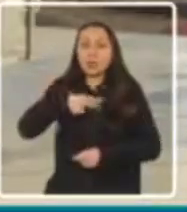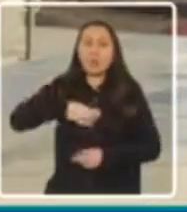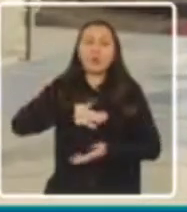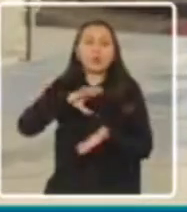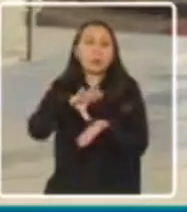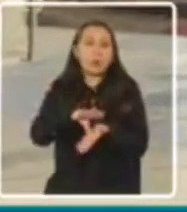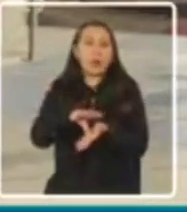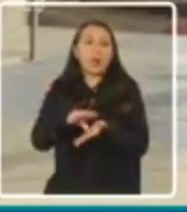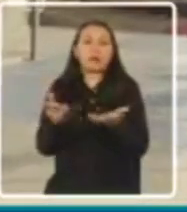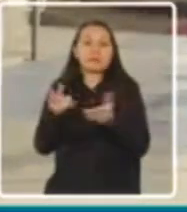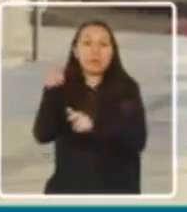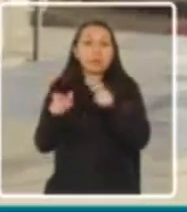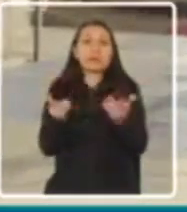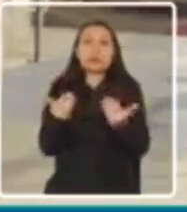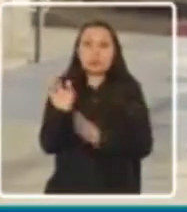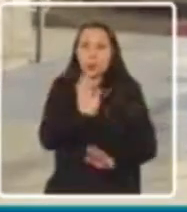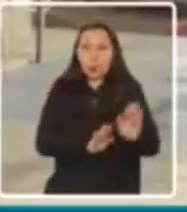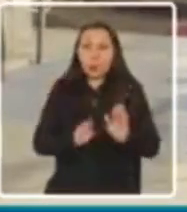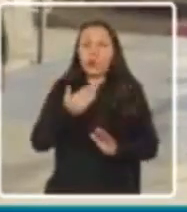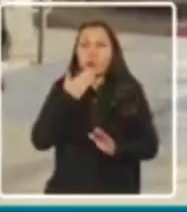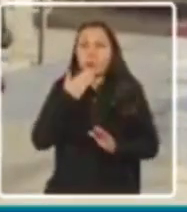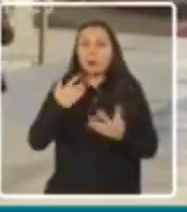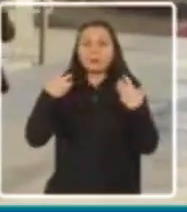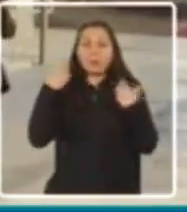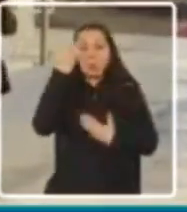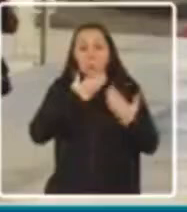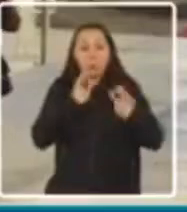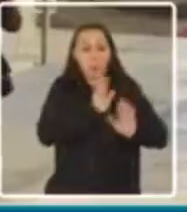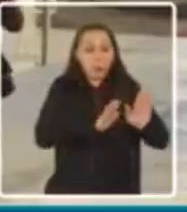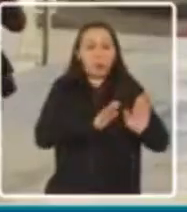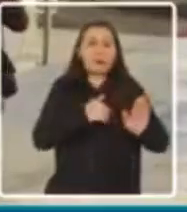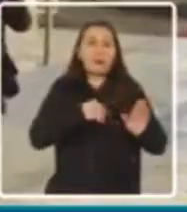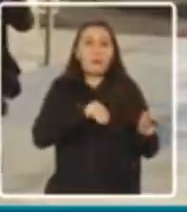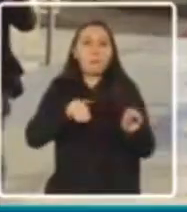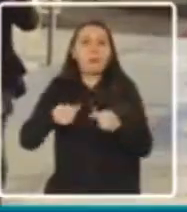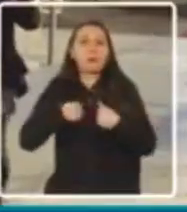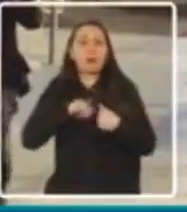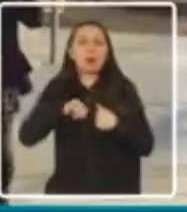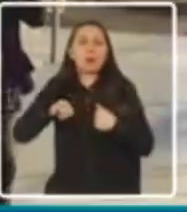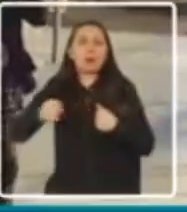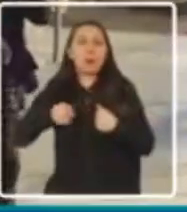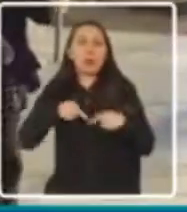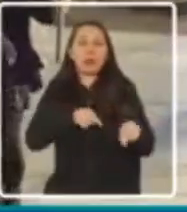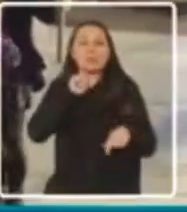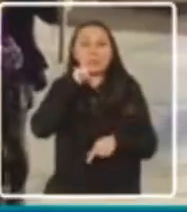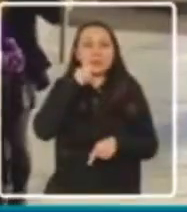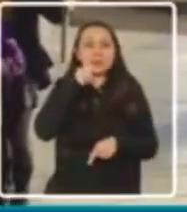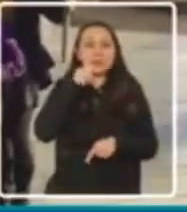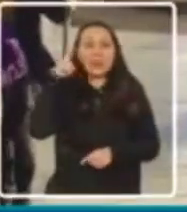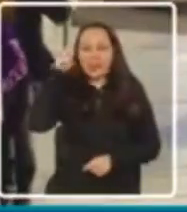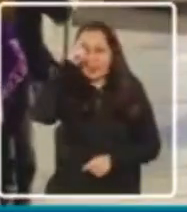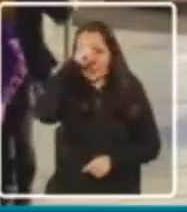nuestro país, tanto a las personas que requieren cuidados como a los cuidadores, y tú lo contaste perfectamente, la postergación que implica esto y